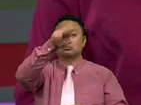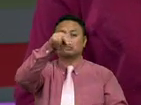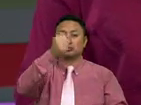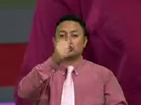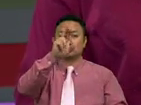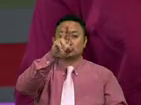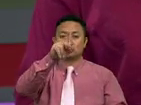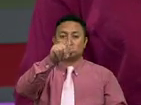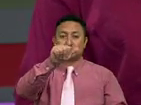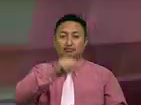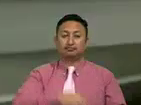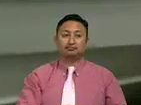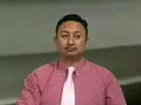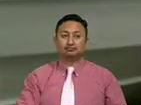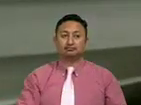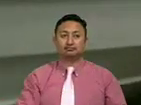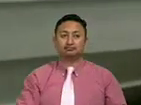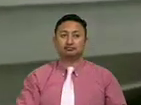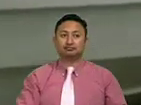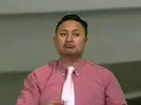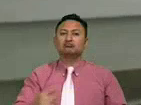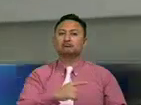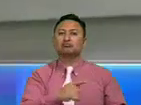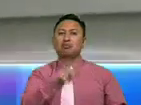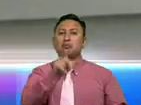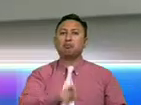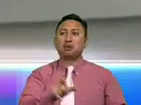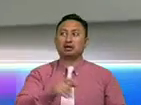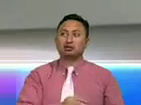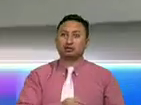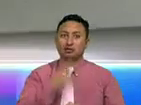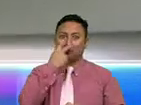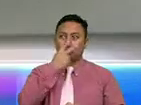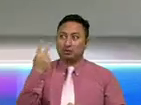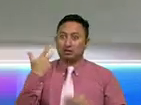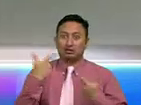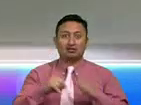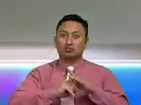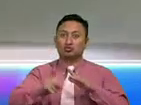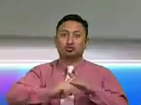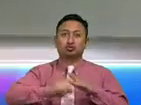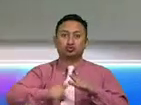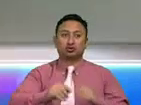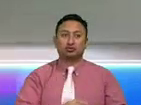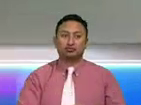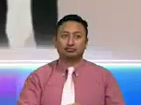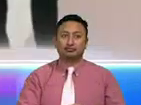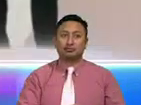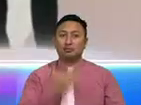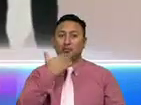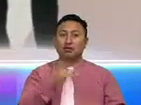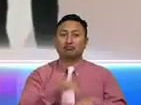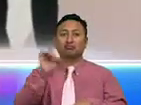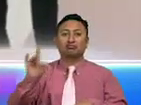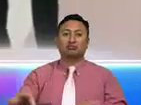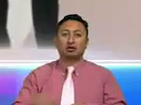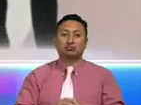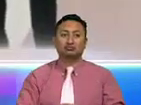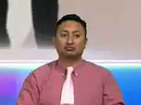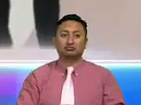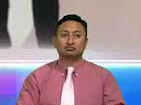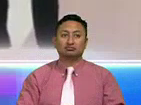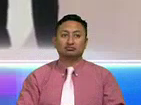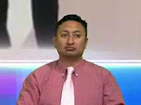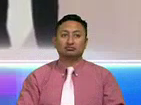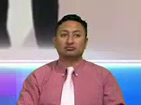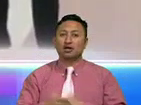Atacames. Al parecer, los tripulantes se asustaron con algo y antes que las cosas pasen a mayores, prefirieron salir a la playa. No